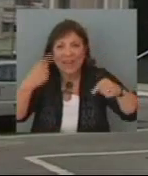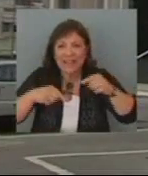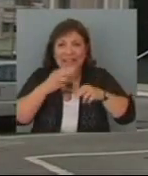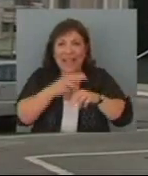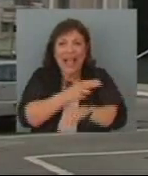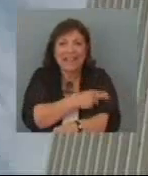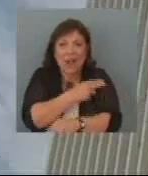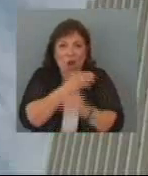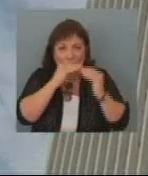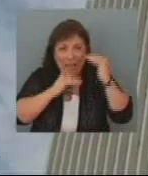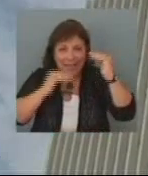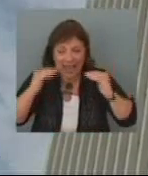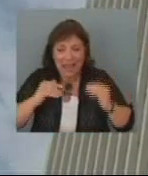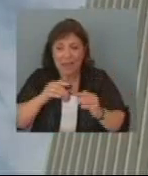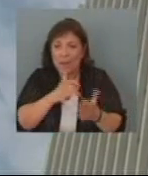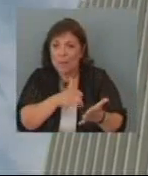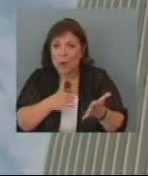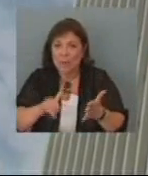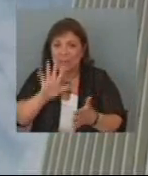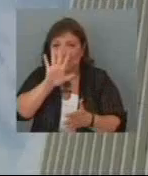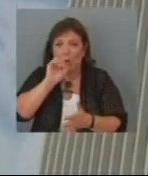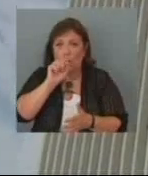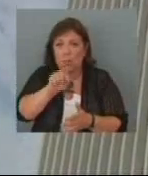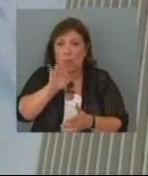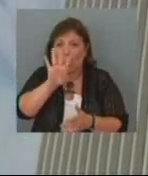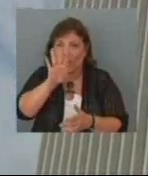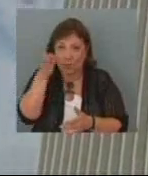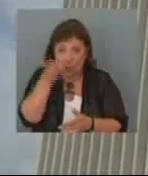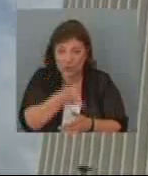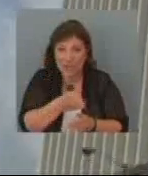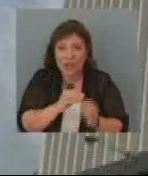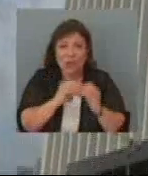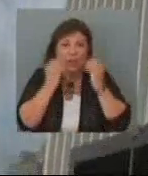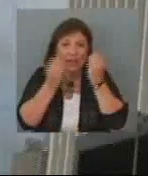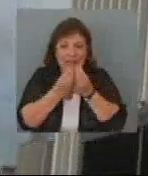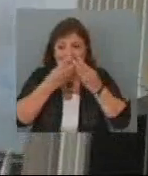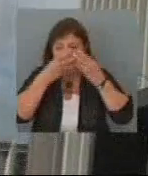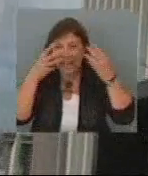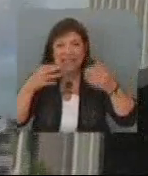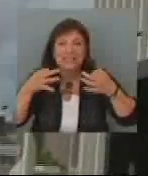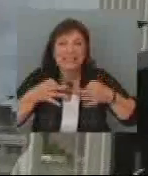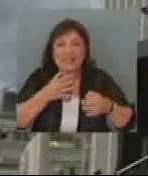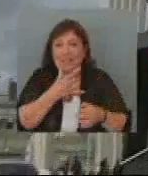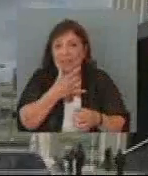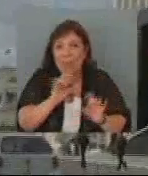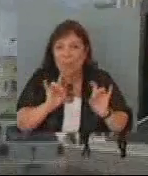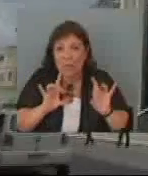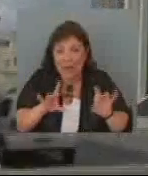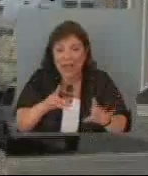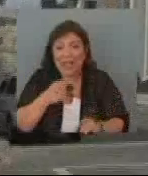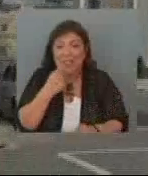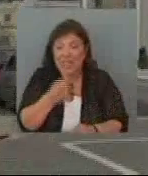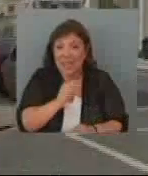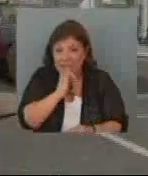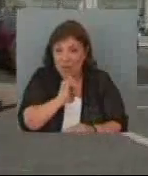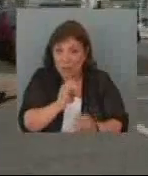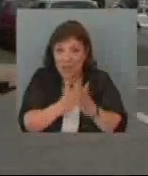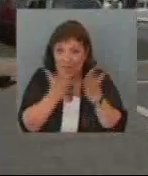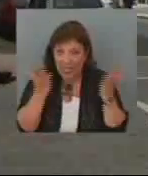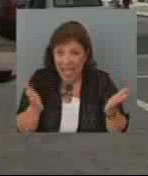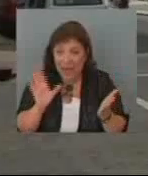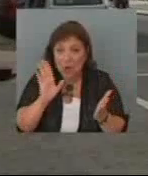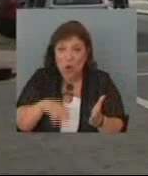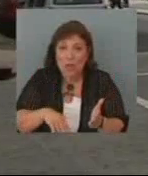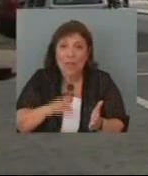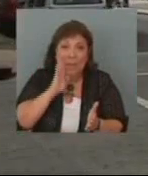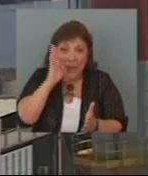establecen un incremento promedio de 5,4% para la tarifa general simple, según informó el diario El País, citando fuentes de la